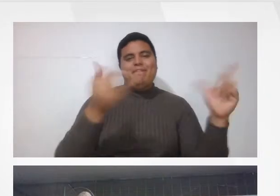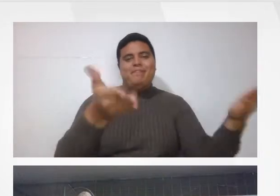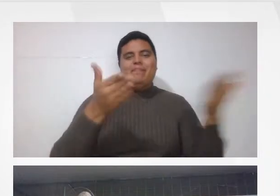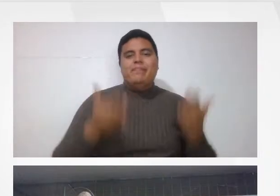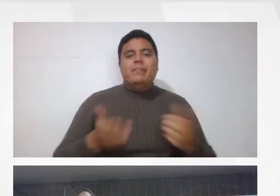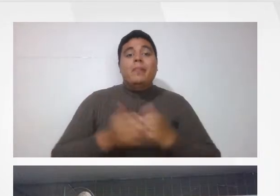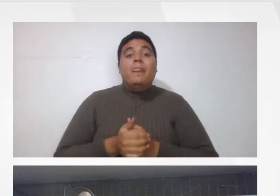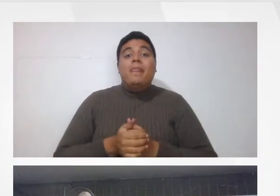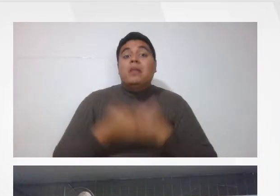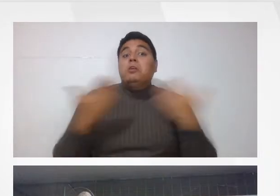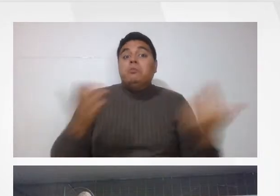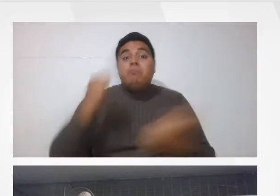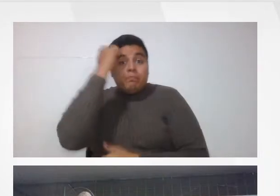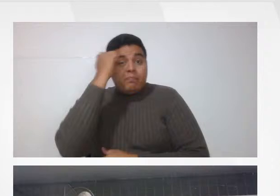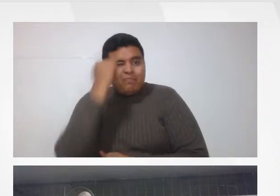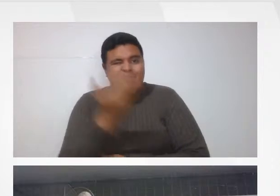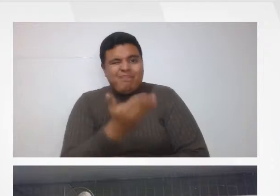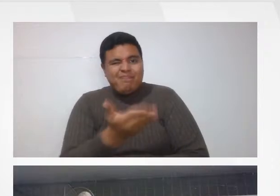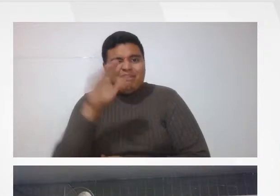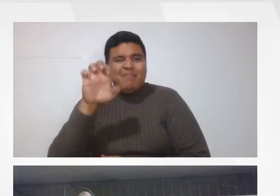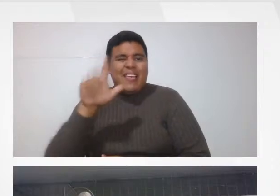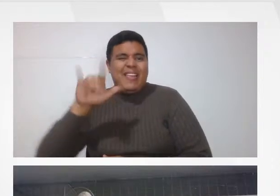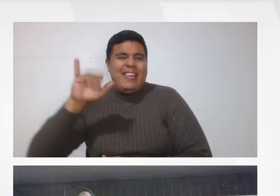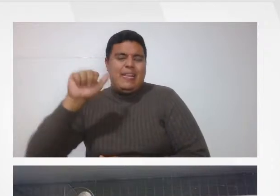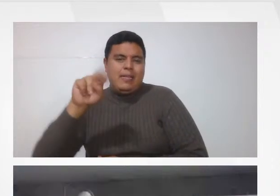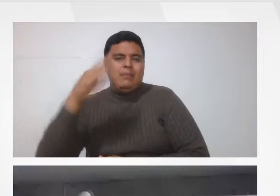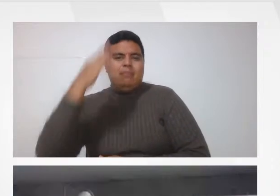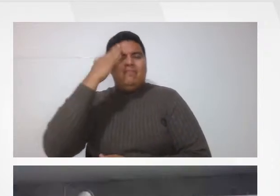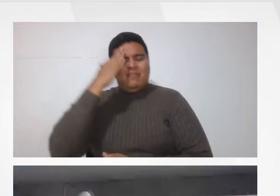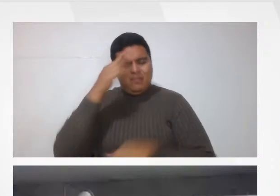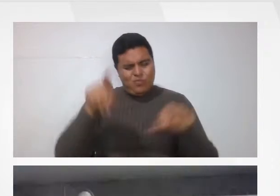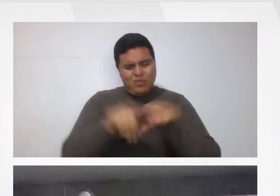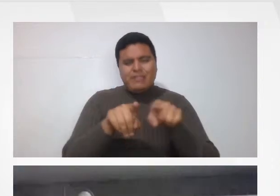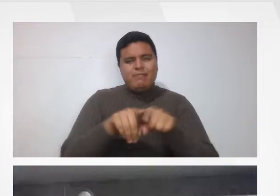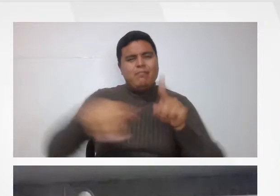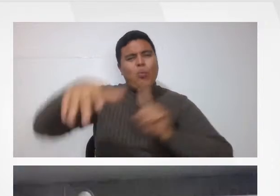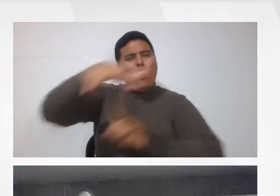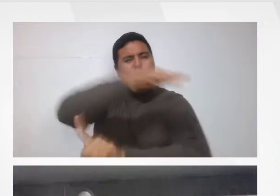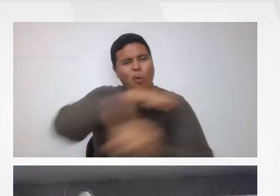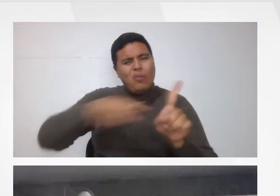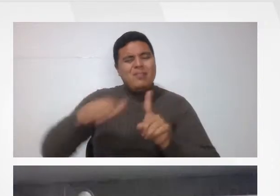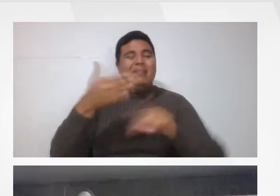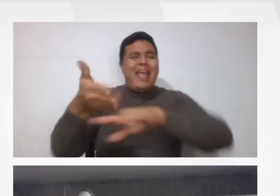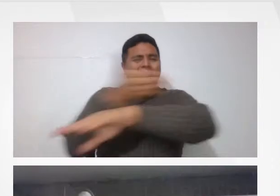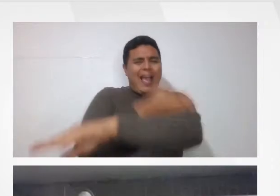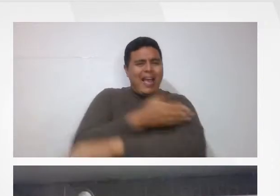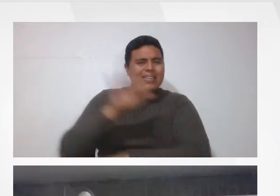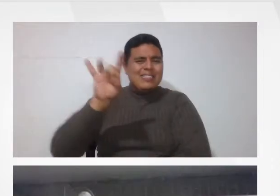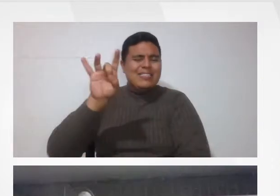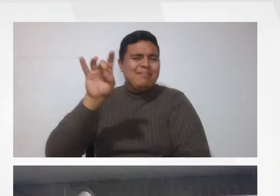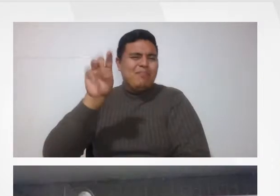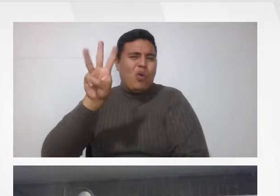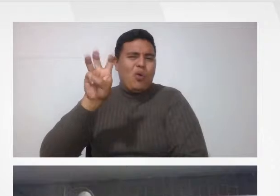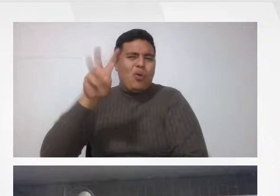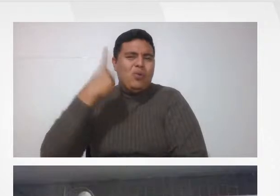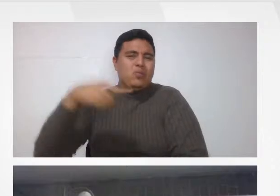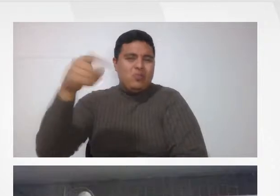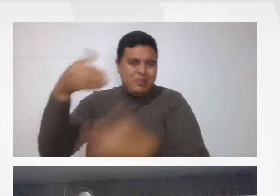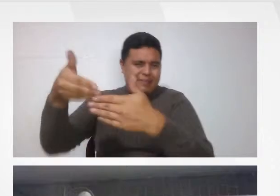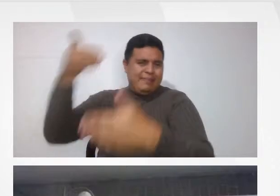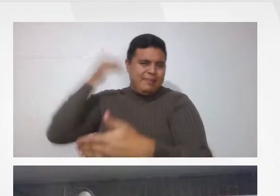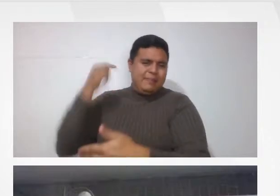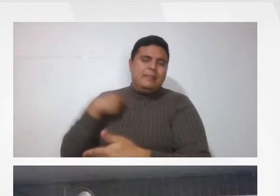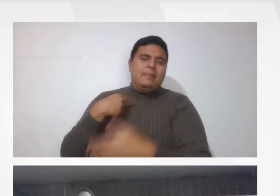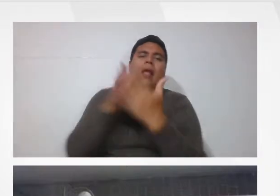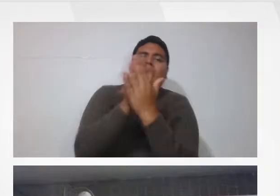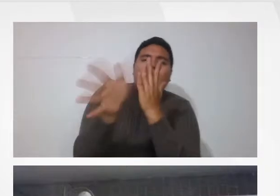para iniciar, vamos a hacer la introducción y a conectar esa parte que iniciamos hace 8 días referente a, estamos hablando de las